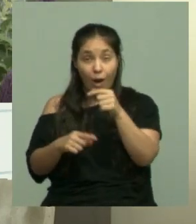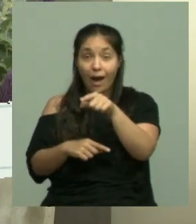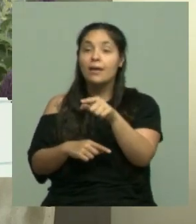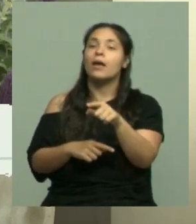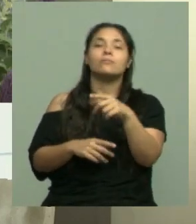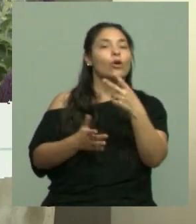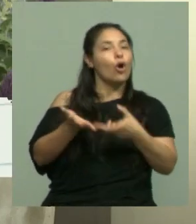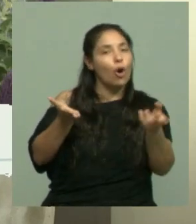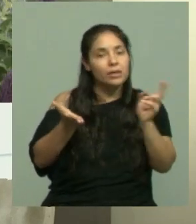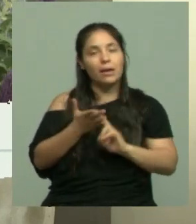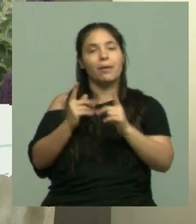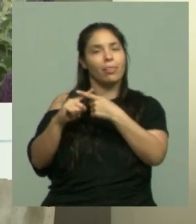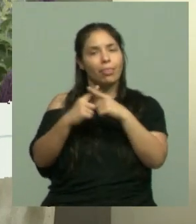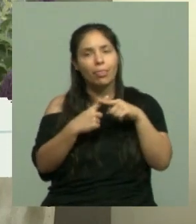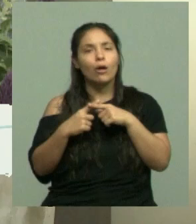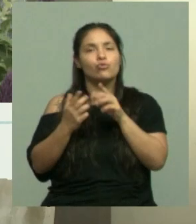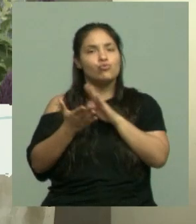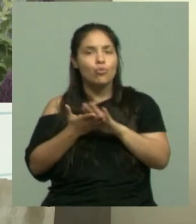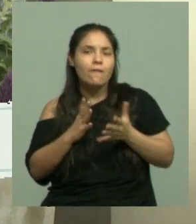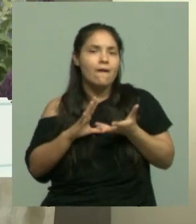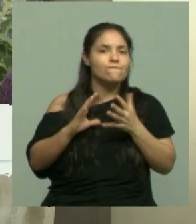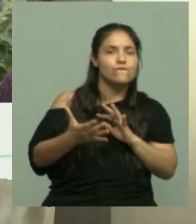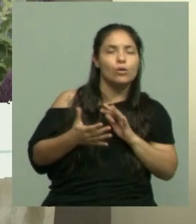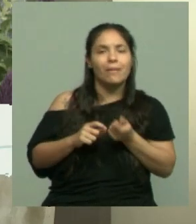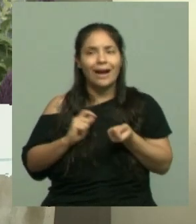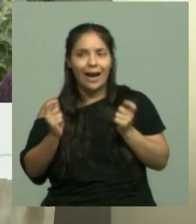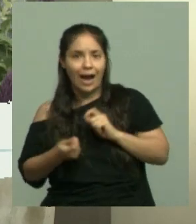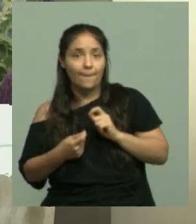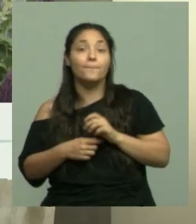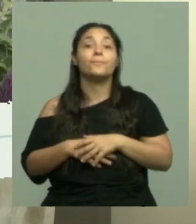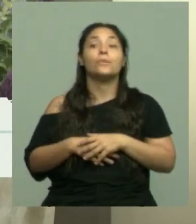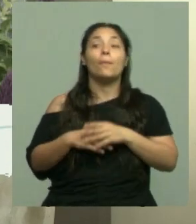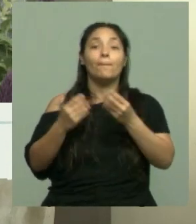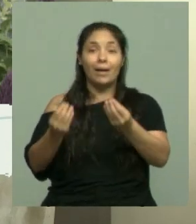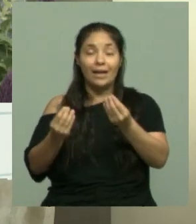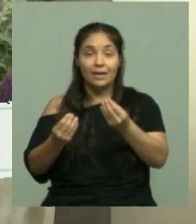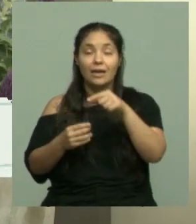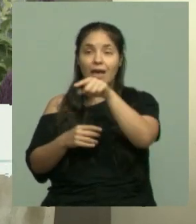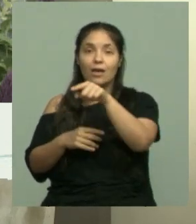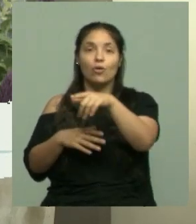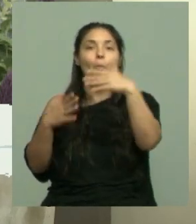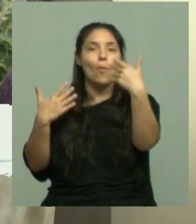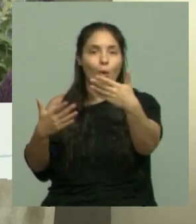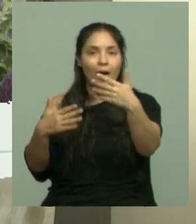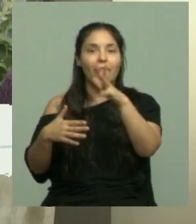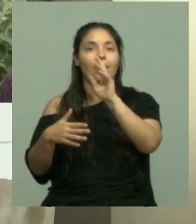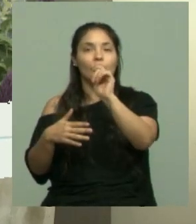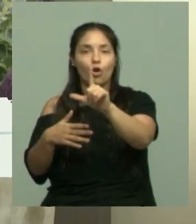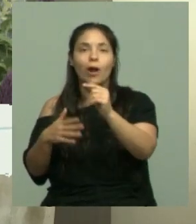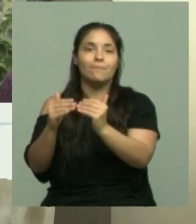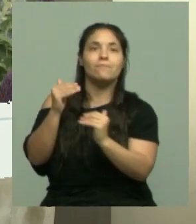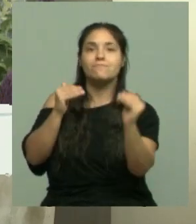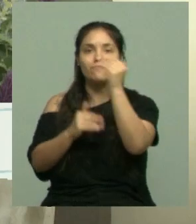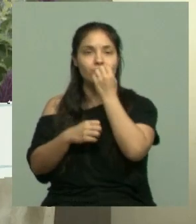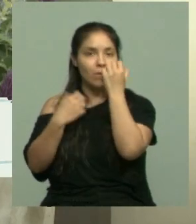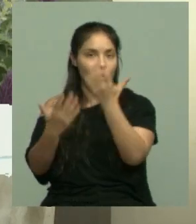discusión para reinventarlos y para que sus representantes generen instancias superadoras en base a los desafíos que se plantean. Bueno,